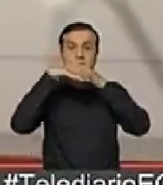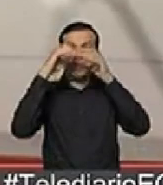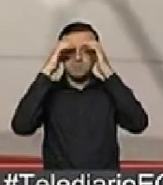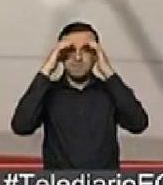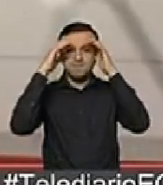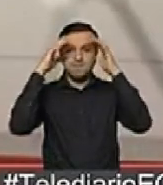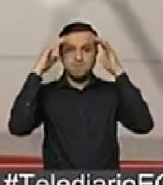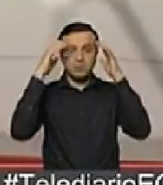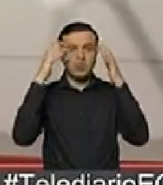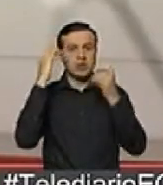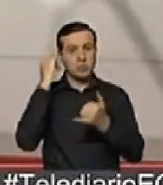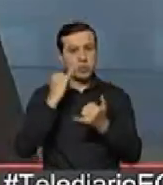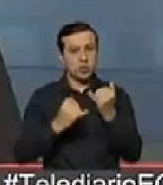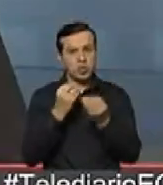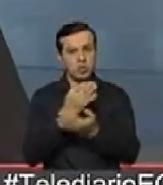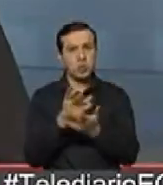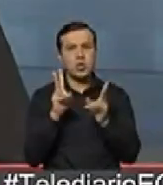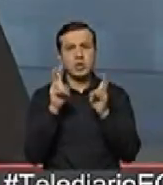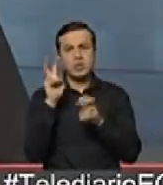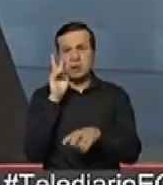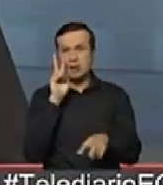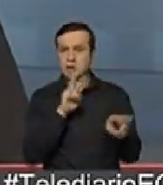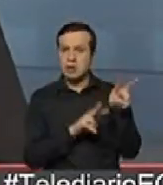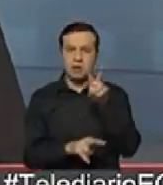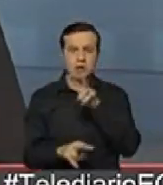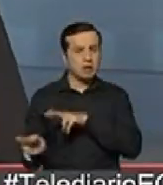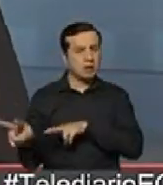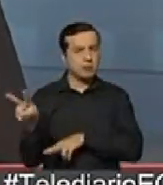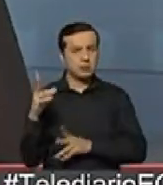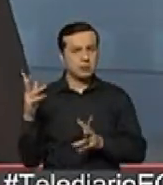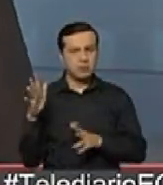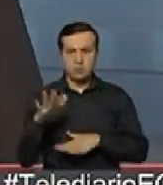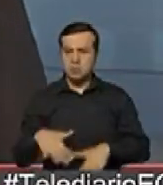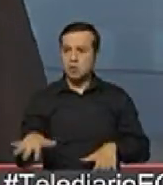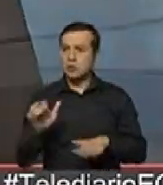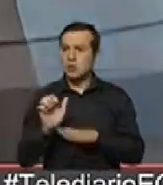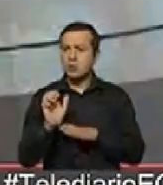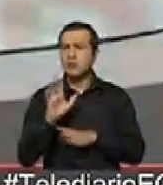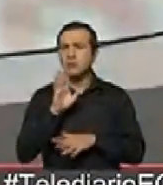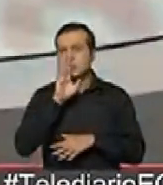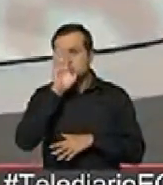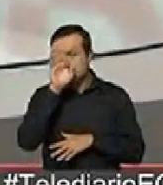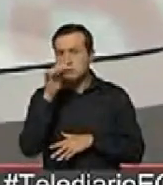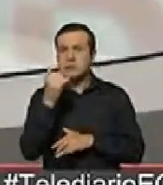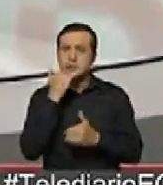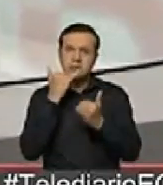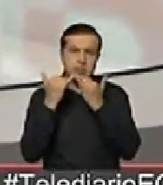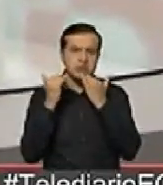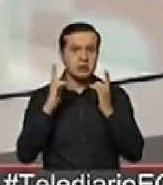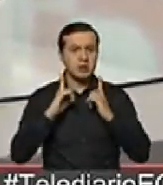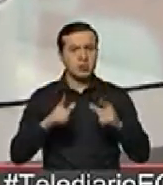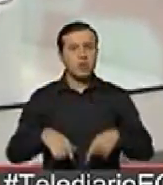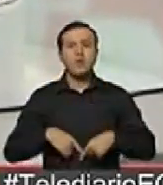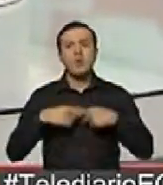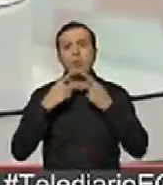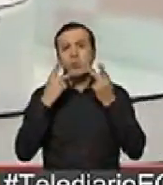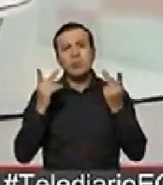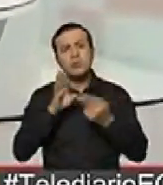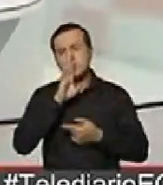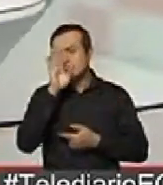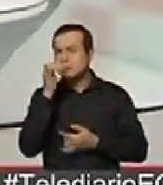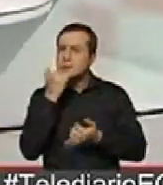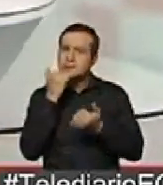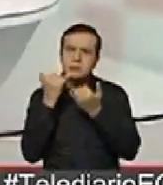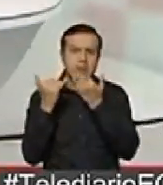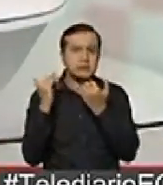súper importante ya para finalizar es el tema del diagnóstico, porque en nuestro país fallamos muchísimo en el sistema de salud pública e